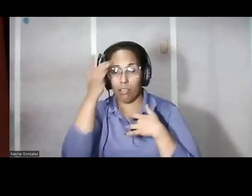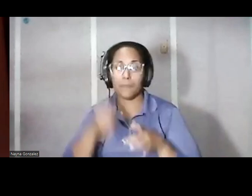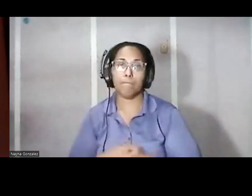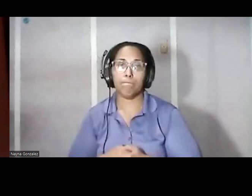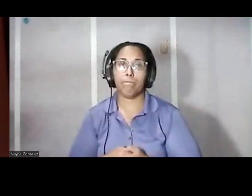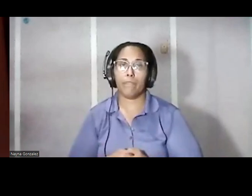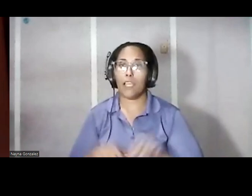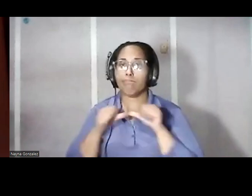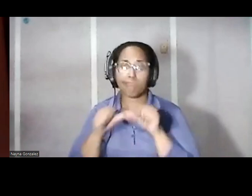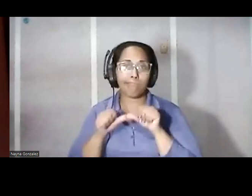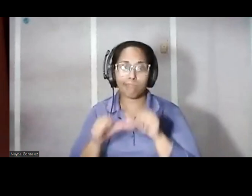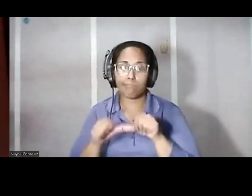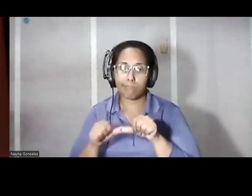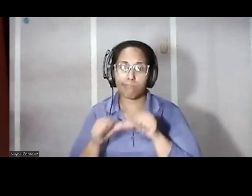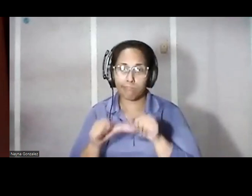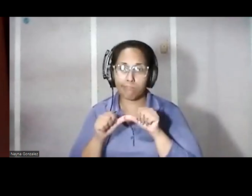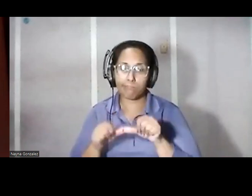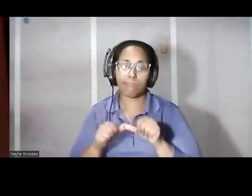sea, continuamente